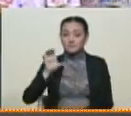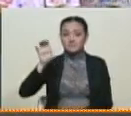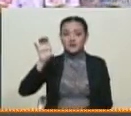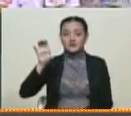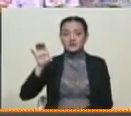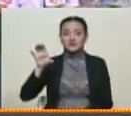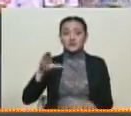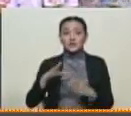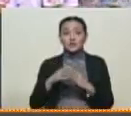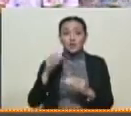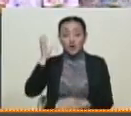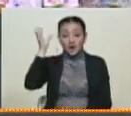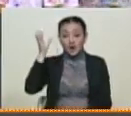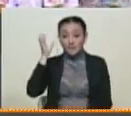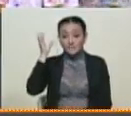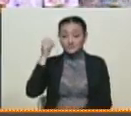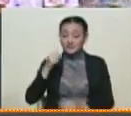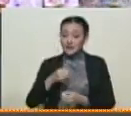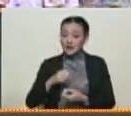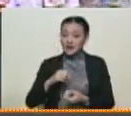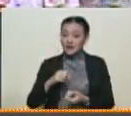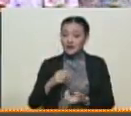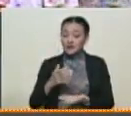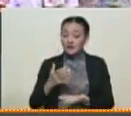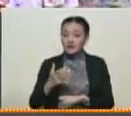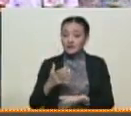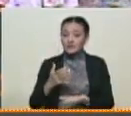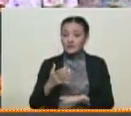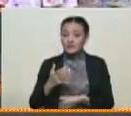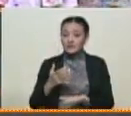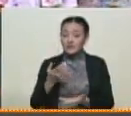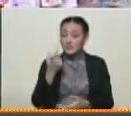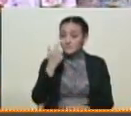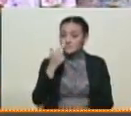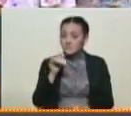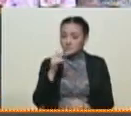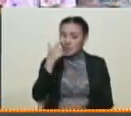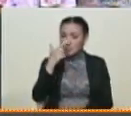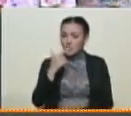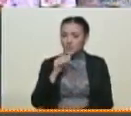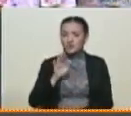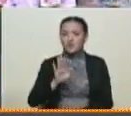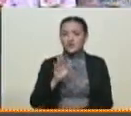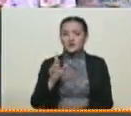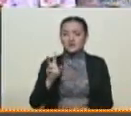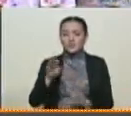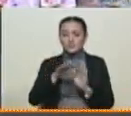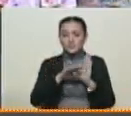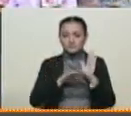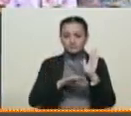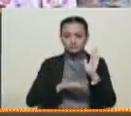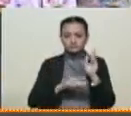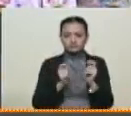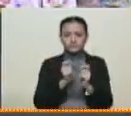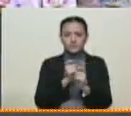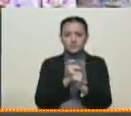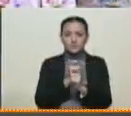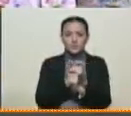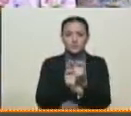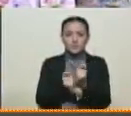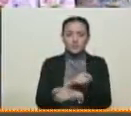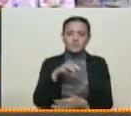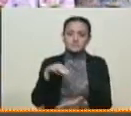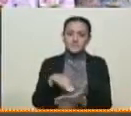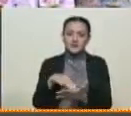su capacidad de creación que tienen sea protagonista en la nueva etapa, en el nuevo cambio que va a tener Miranda, de